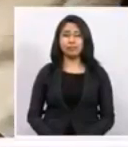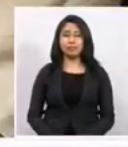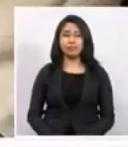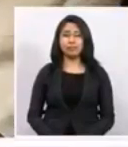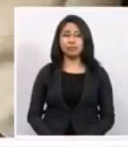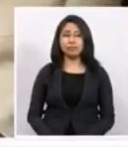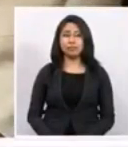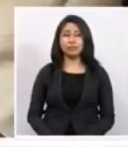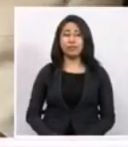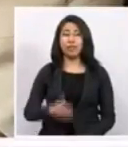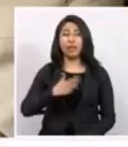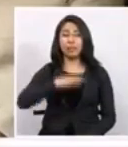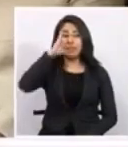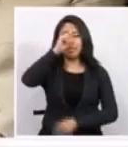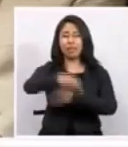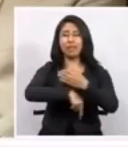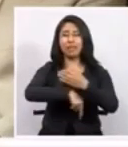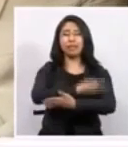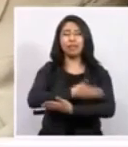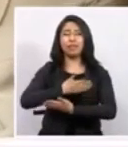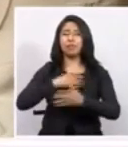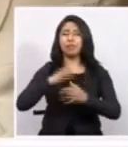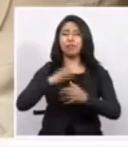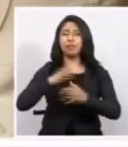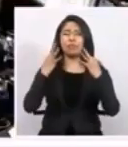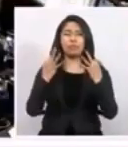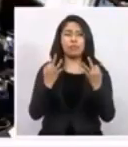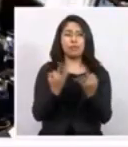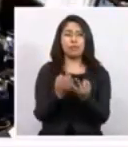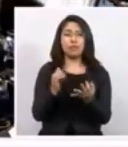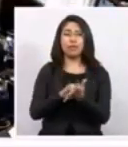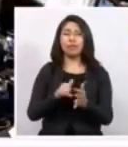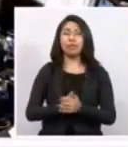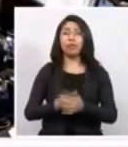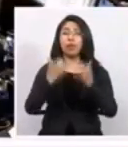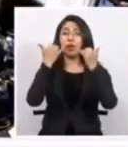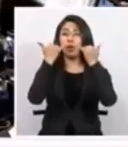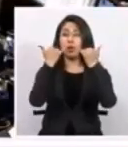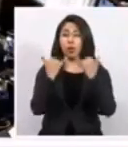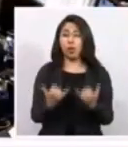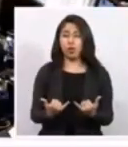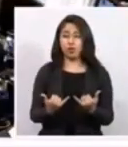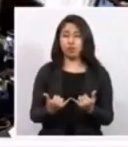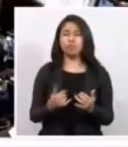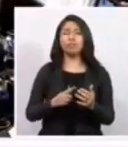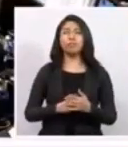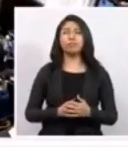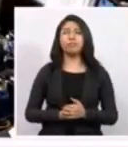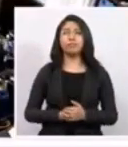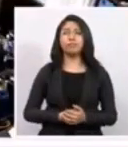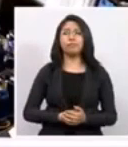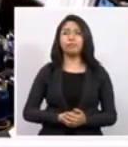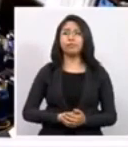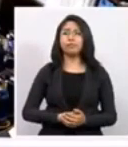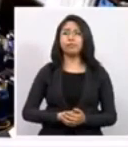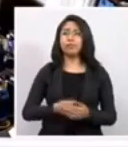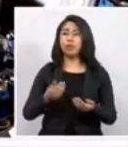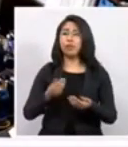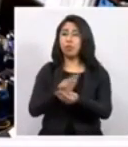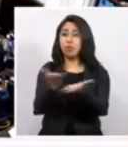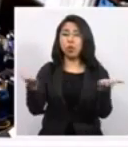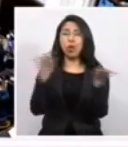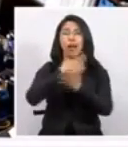Mis nietos y toda mi familia, a quienes hoy desde esta tribuna les